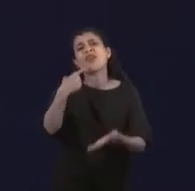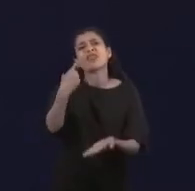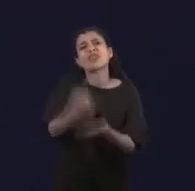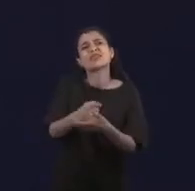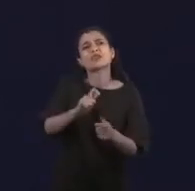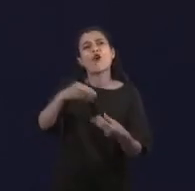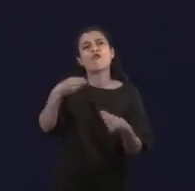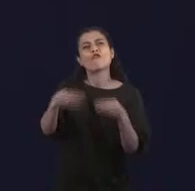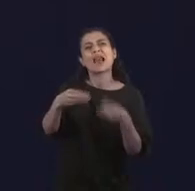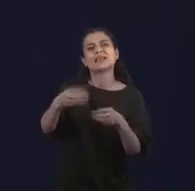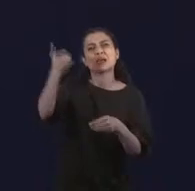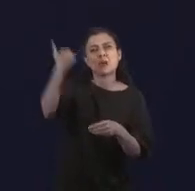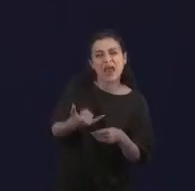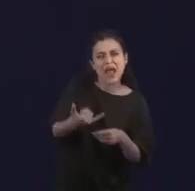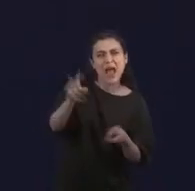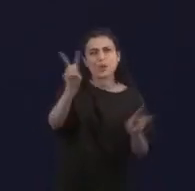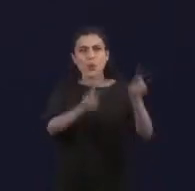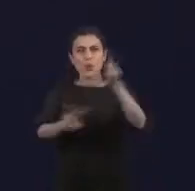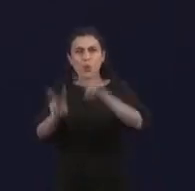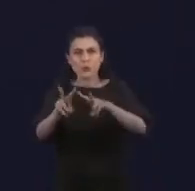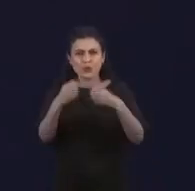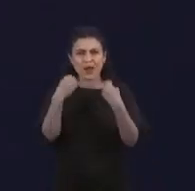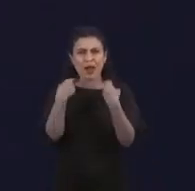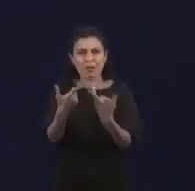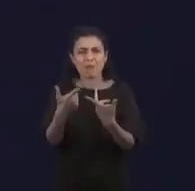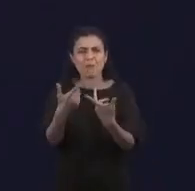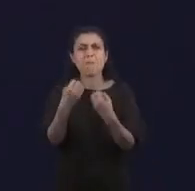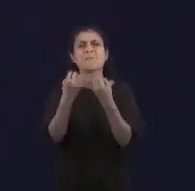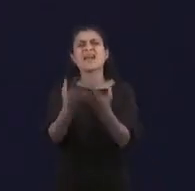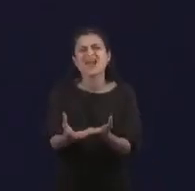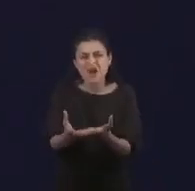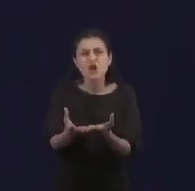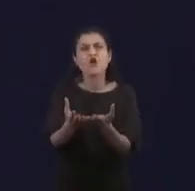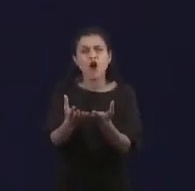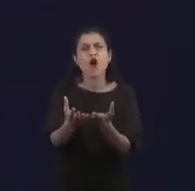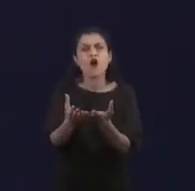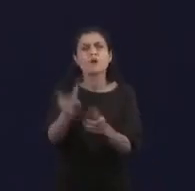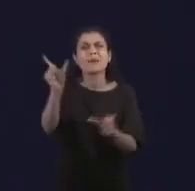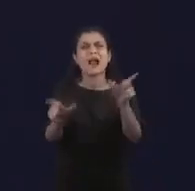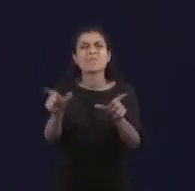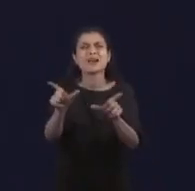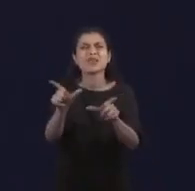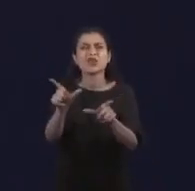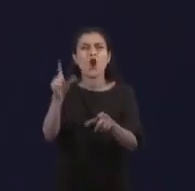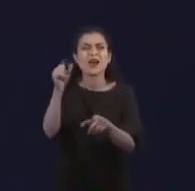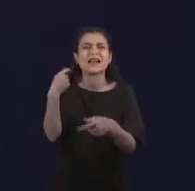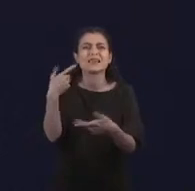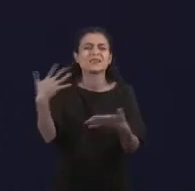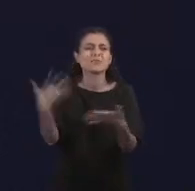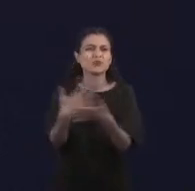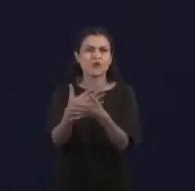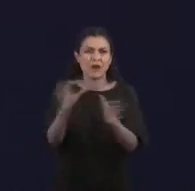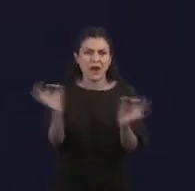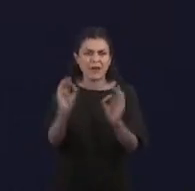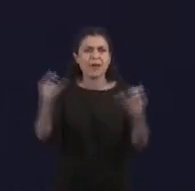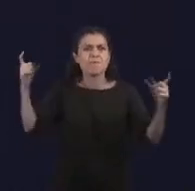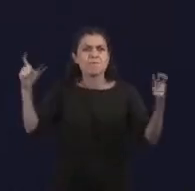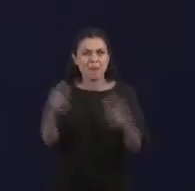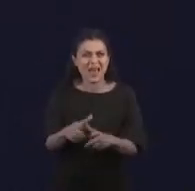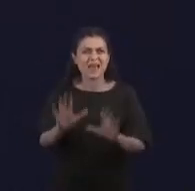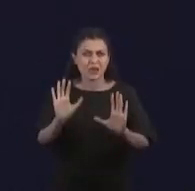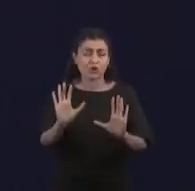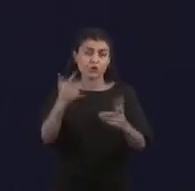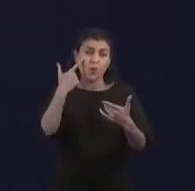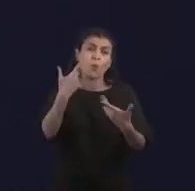de evitar impacto en el bolsillo de la gente. Así que efectivamente es probable